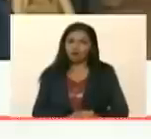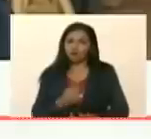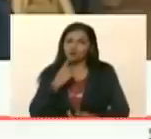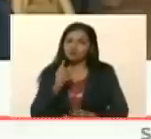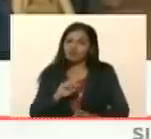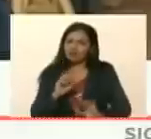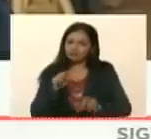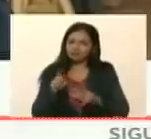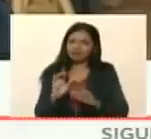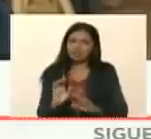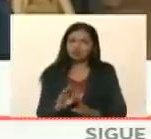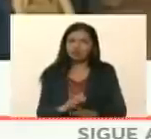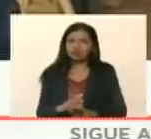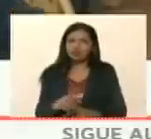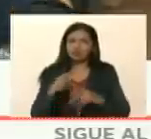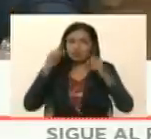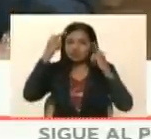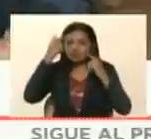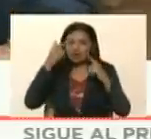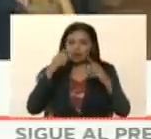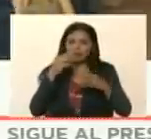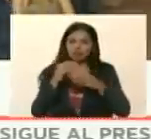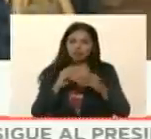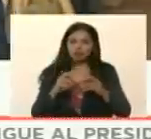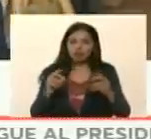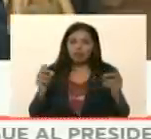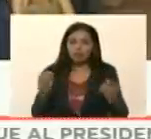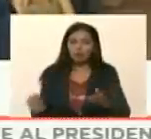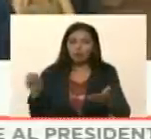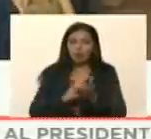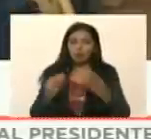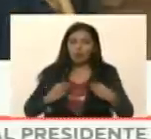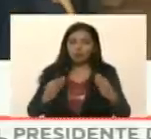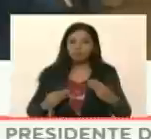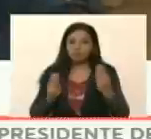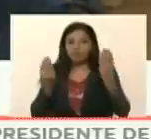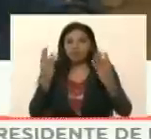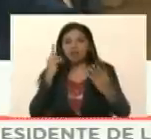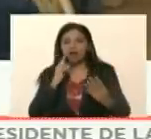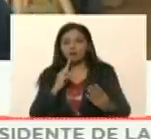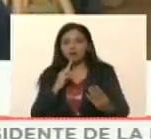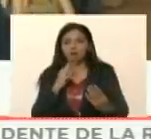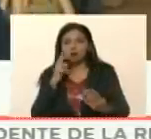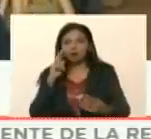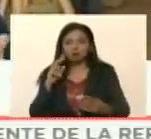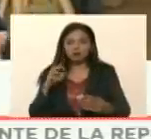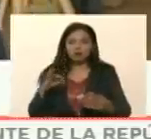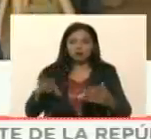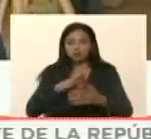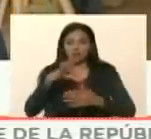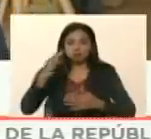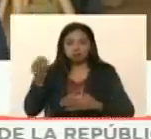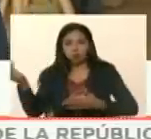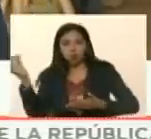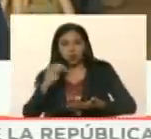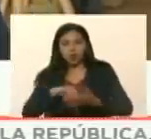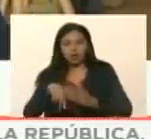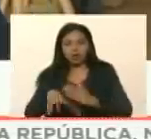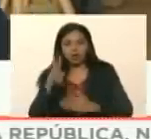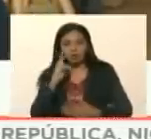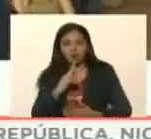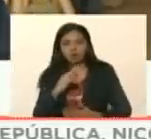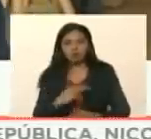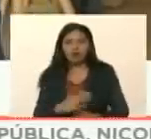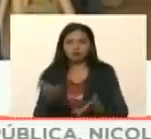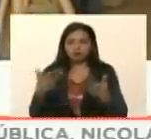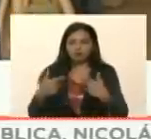eso. Chávez y el chavismo resucitó la idea de Bolívar. Resucitó el espíritu de Bolívar.